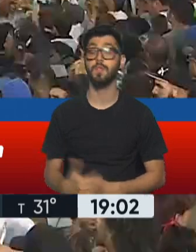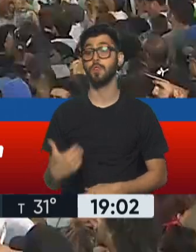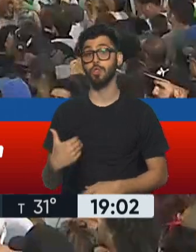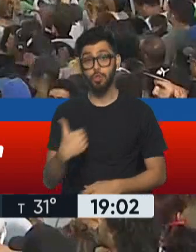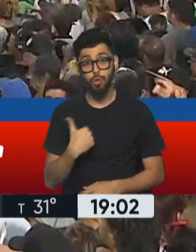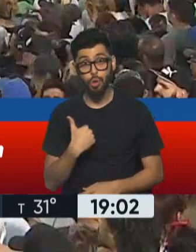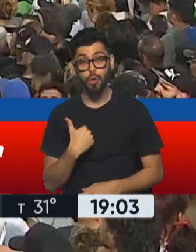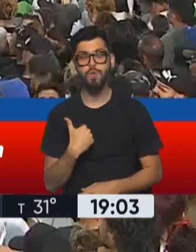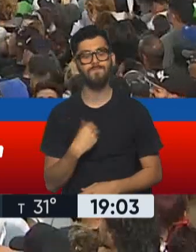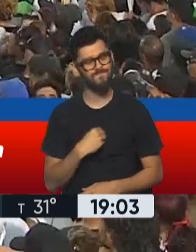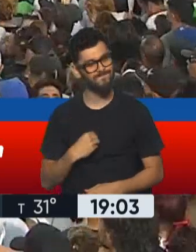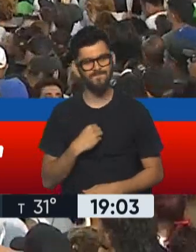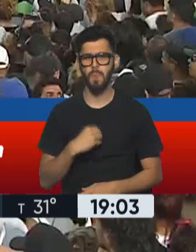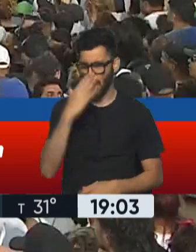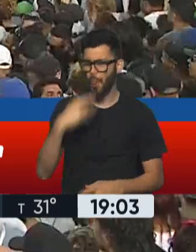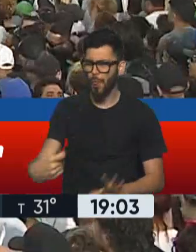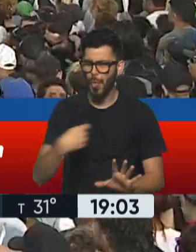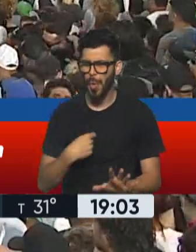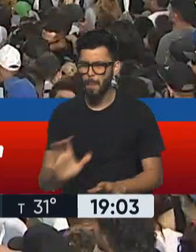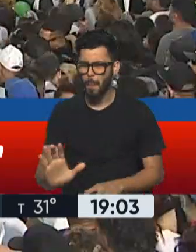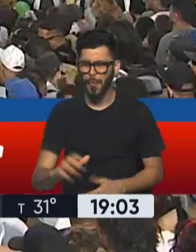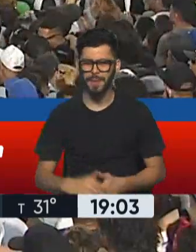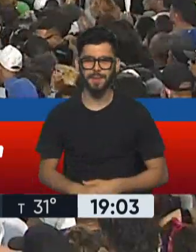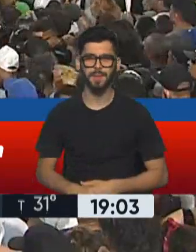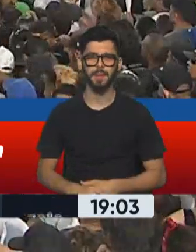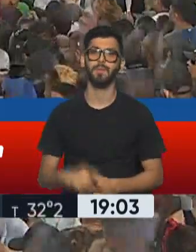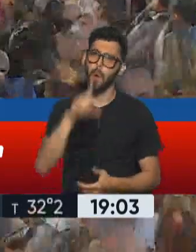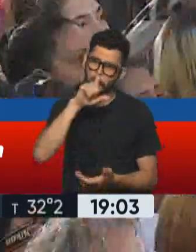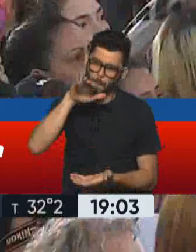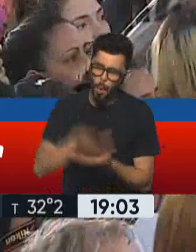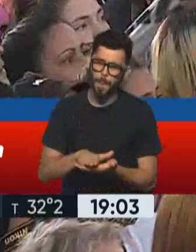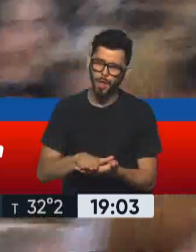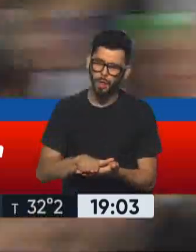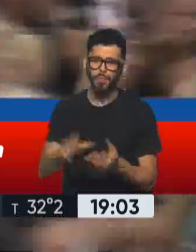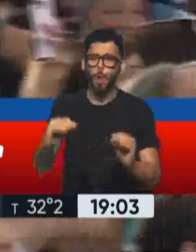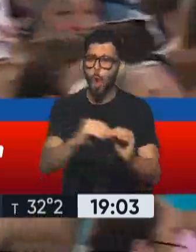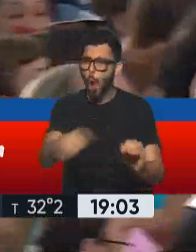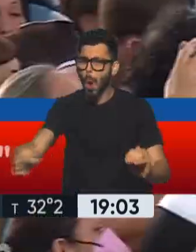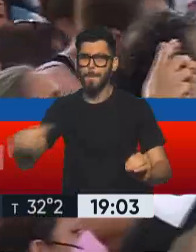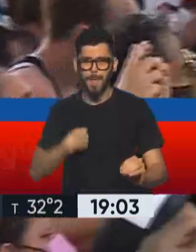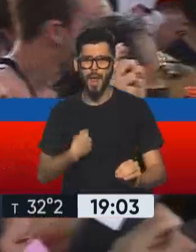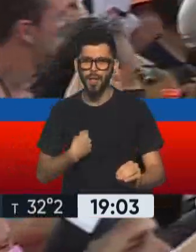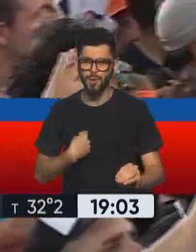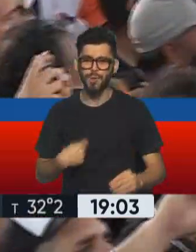Yo siento... Después me lo das. Te lo prometo. Pasáselo a algún compañero que me lo haga llegar.